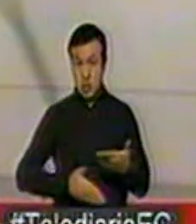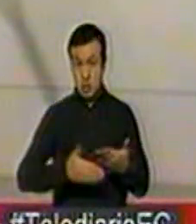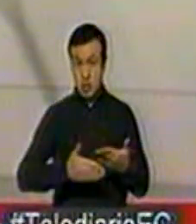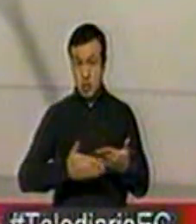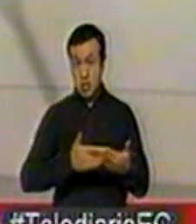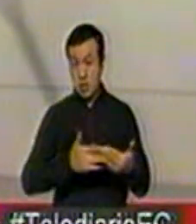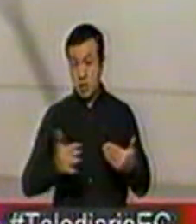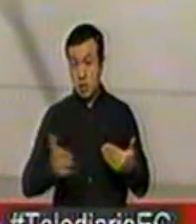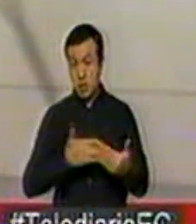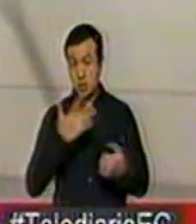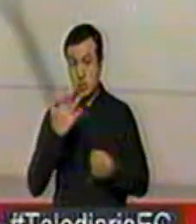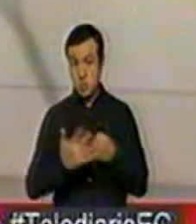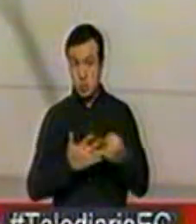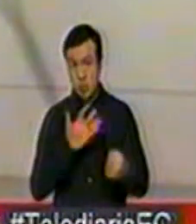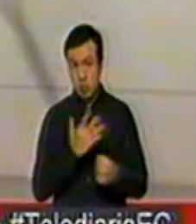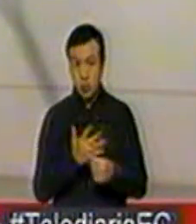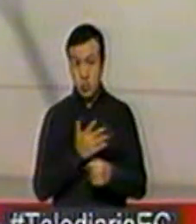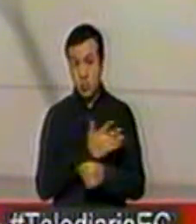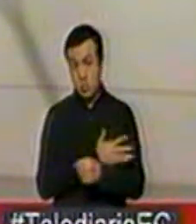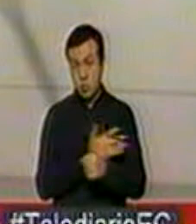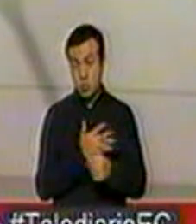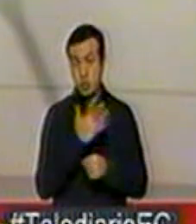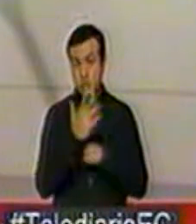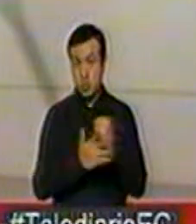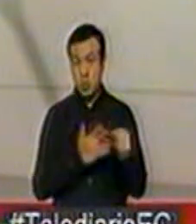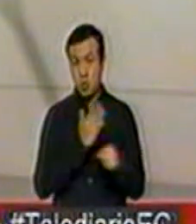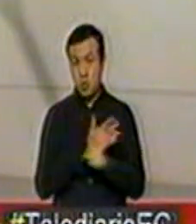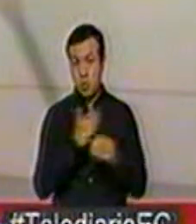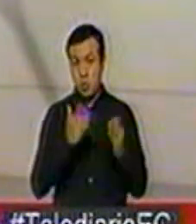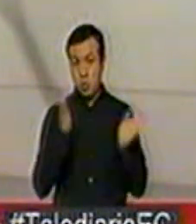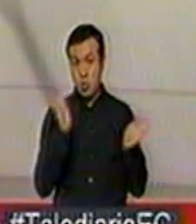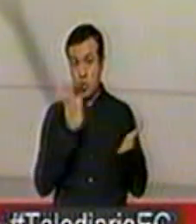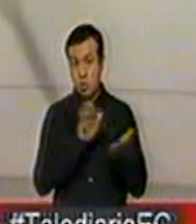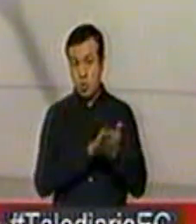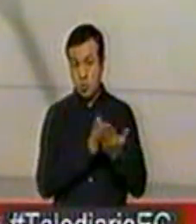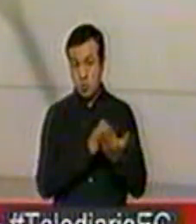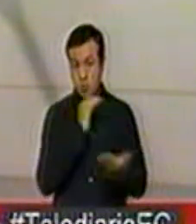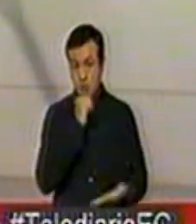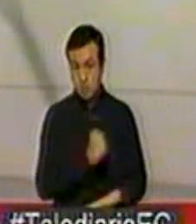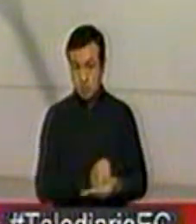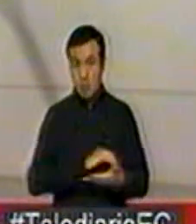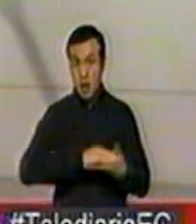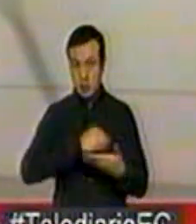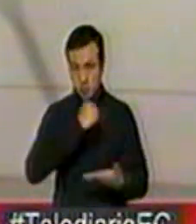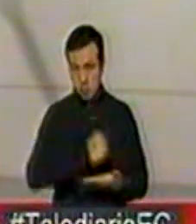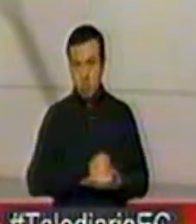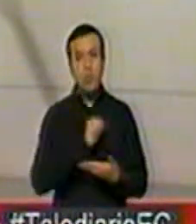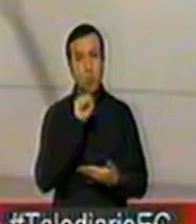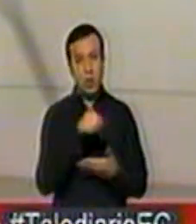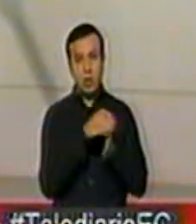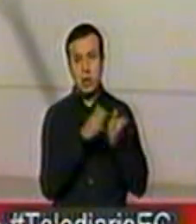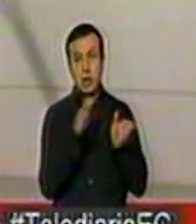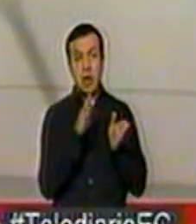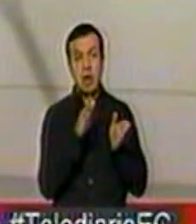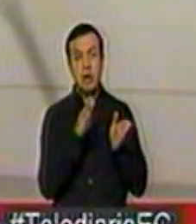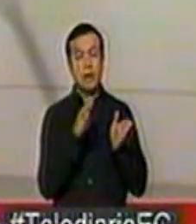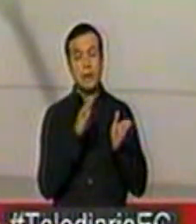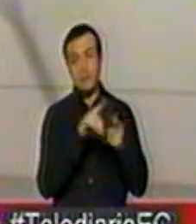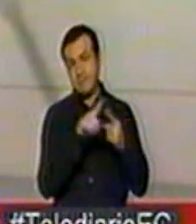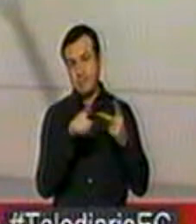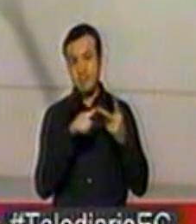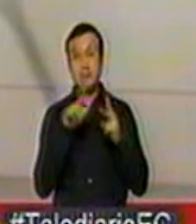5 años. Puede estar el pasaporte vencido hasta 5 años. Y el segundo tema es que más o menos